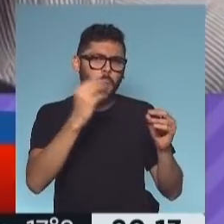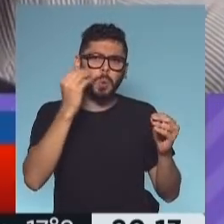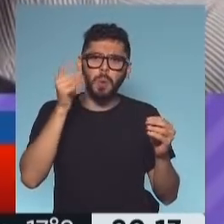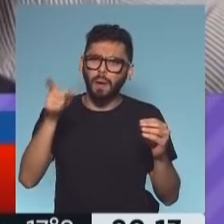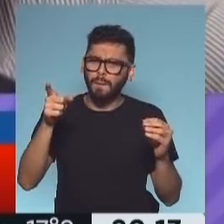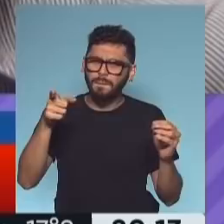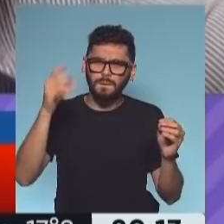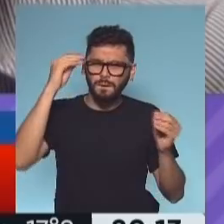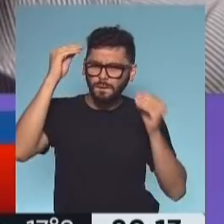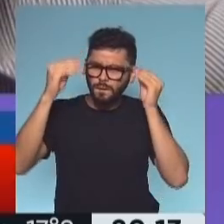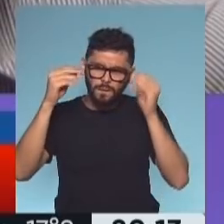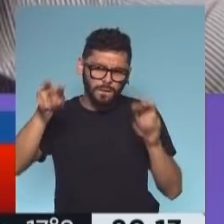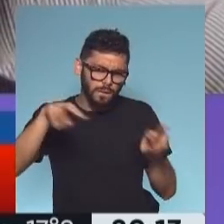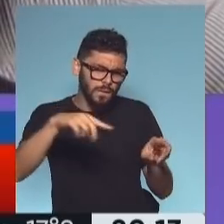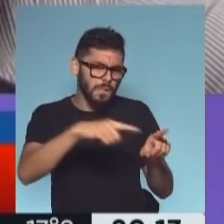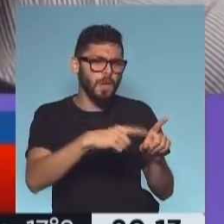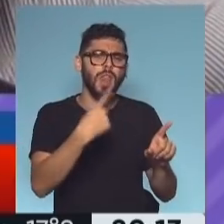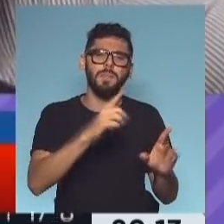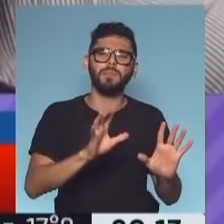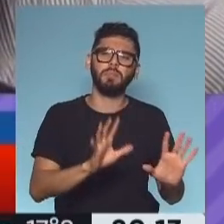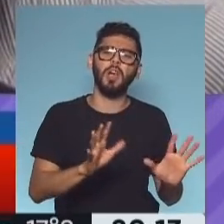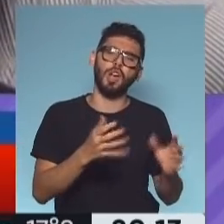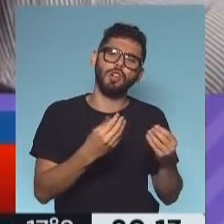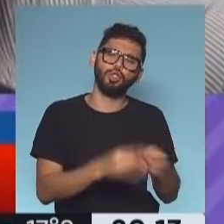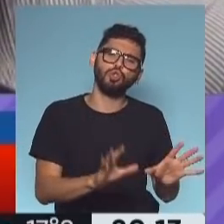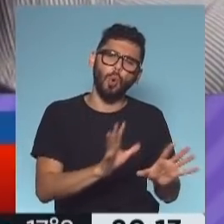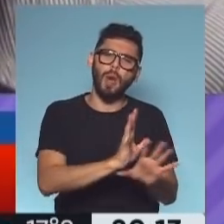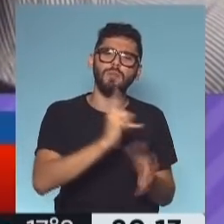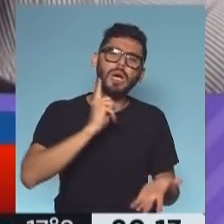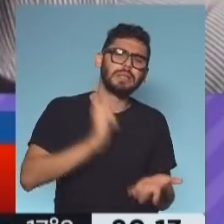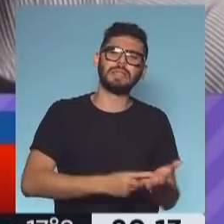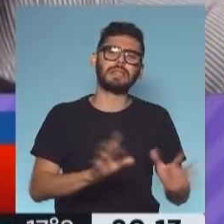esta idea de que todavía hay margen, de que no es necesario avanzar en restricciones.